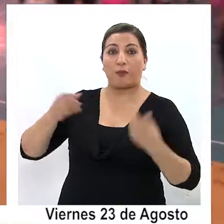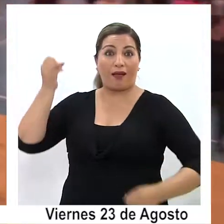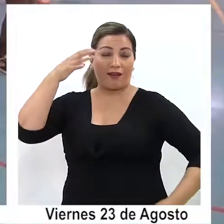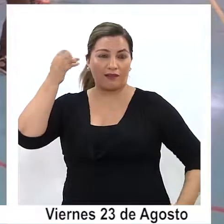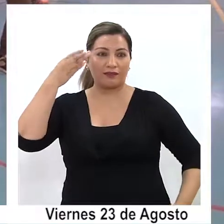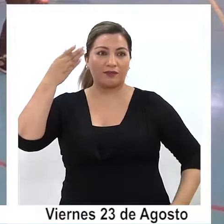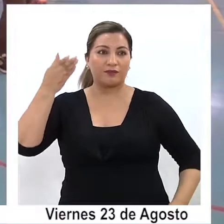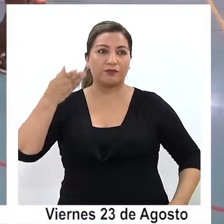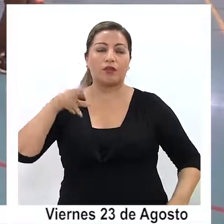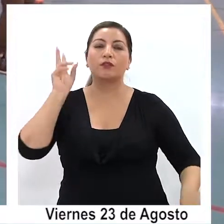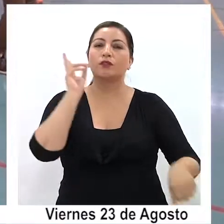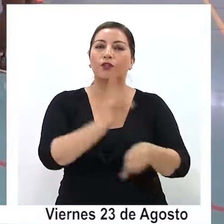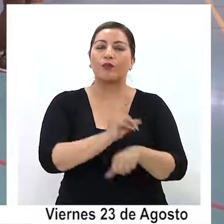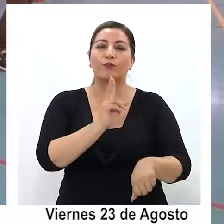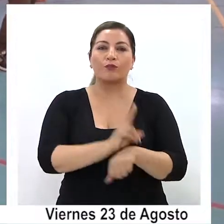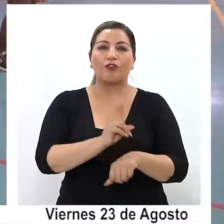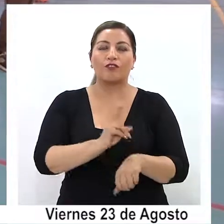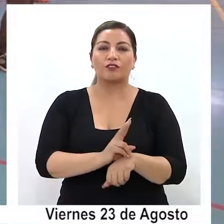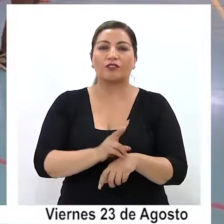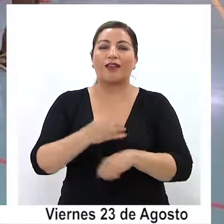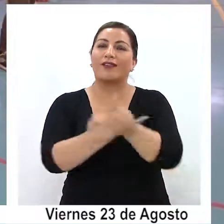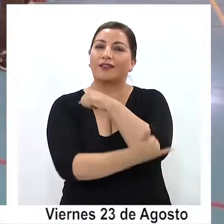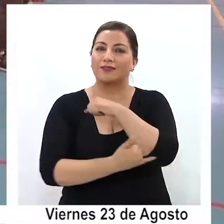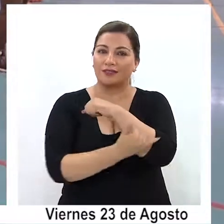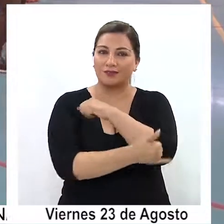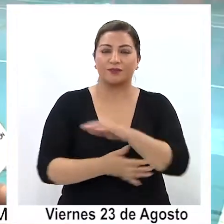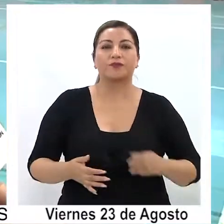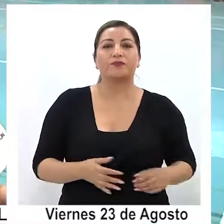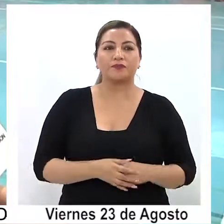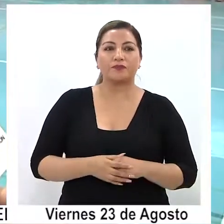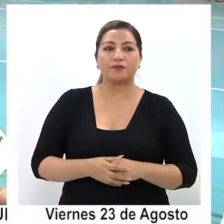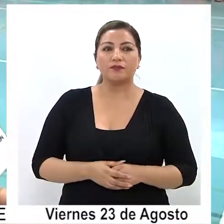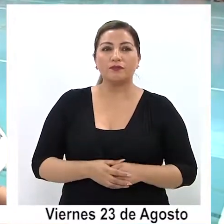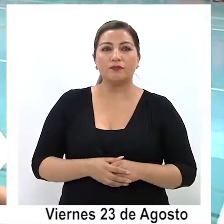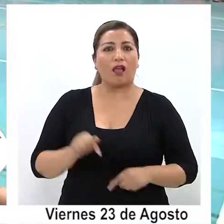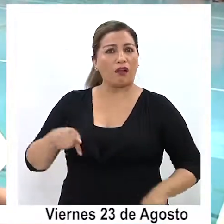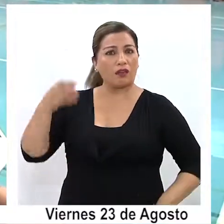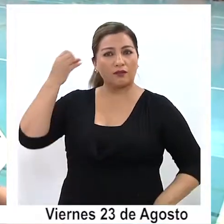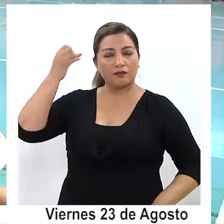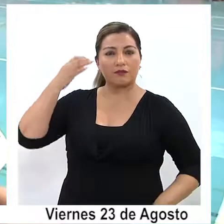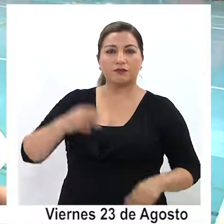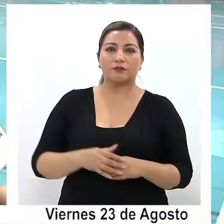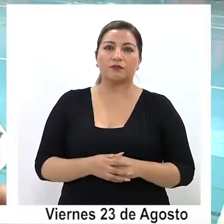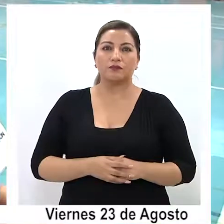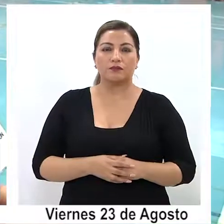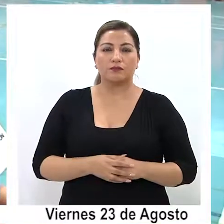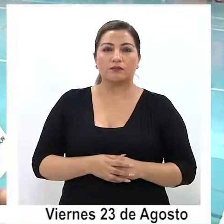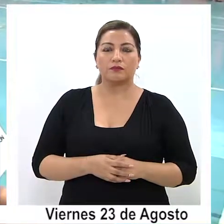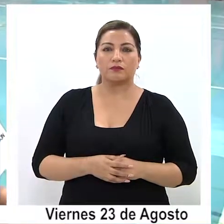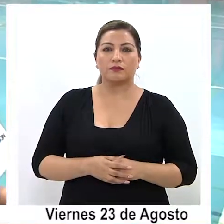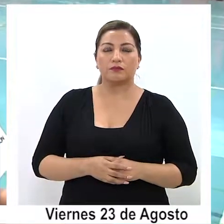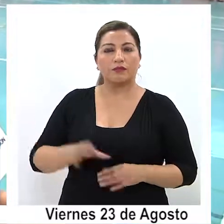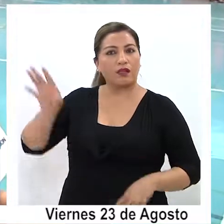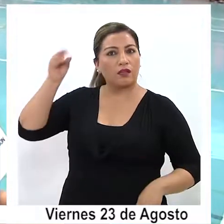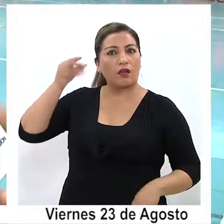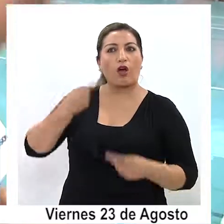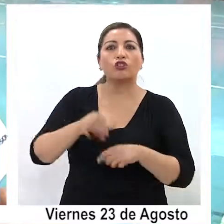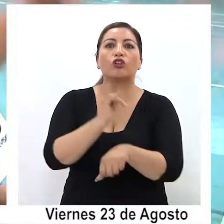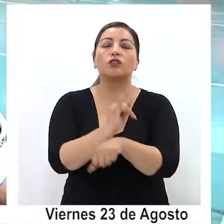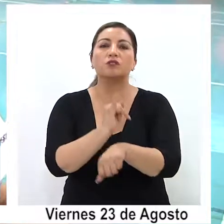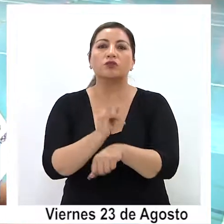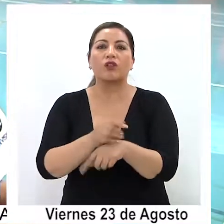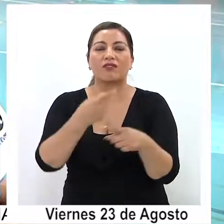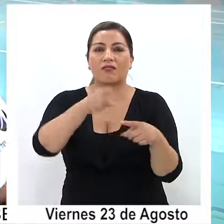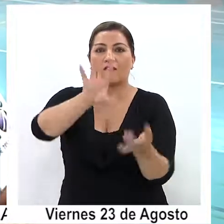por aprender de los profesionales extranjeros. Seguir aprendiendo, adquirir conocimiento de otros instructores